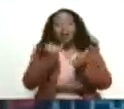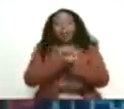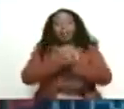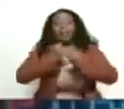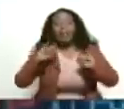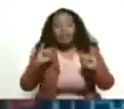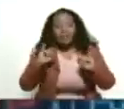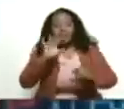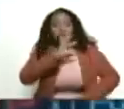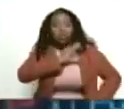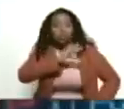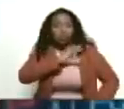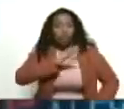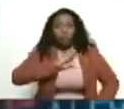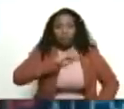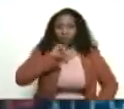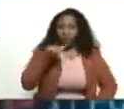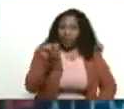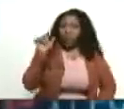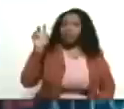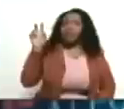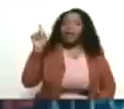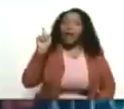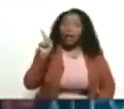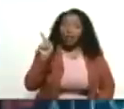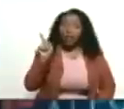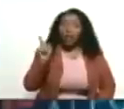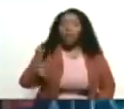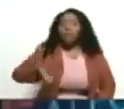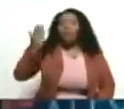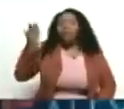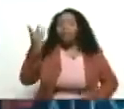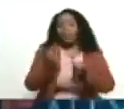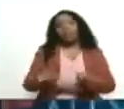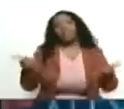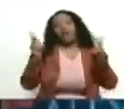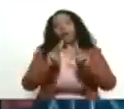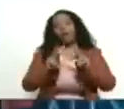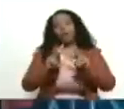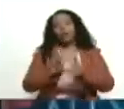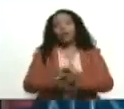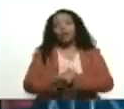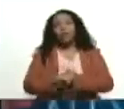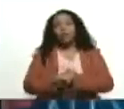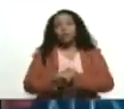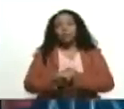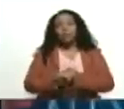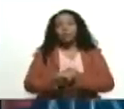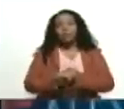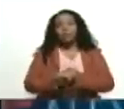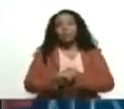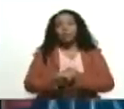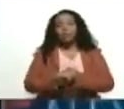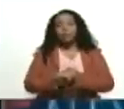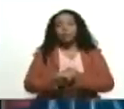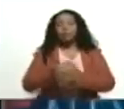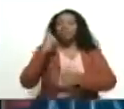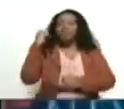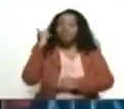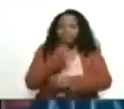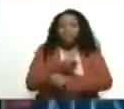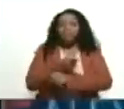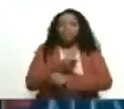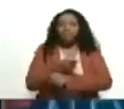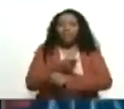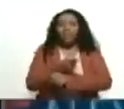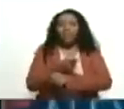y la soberanía son valores fundamentales del ser humano. Es una obligación